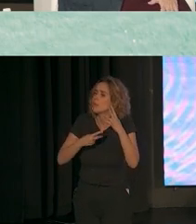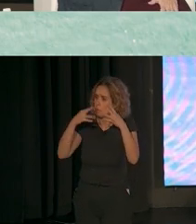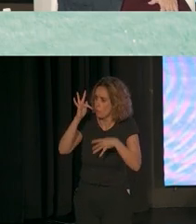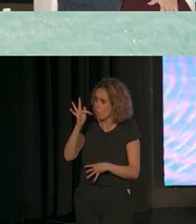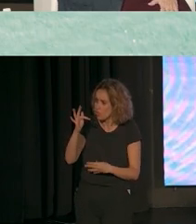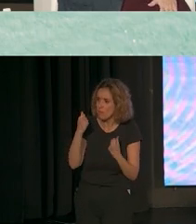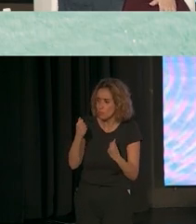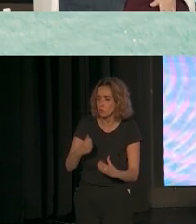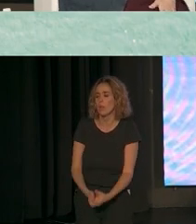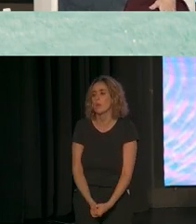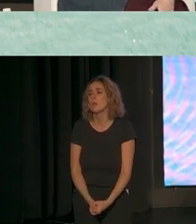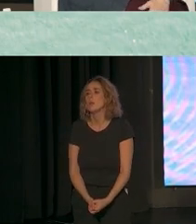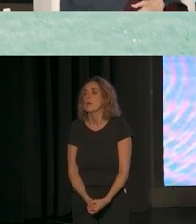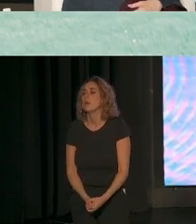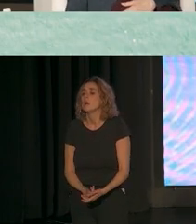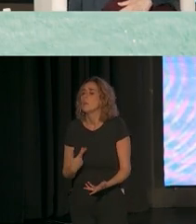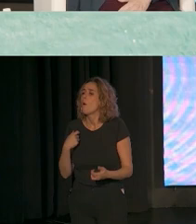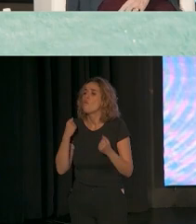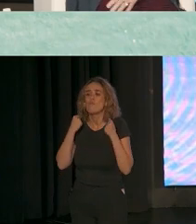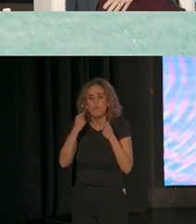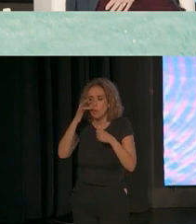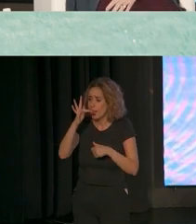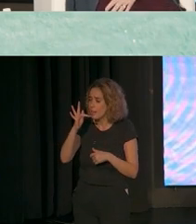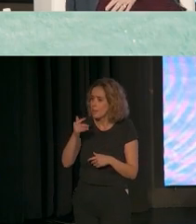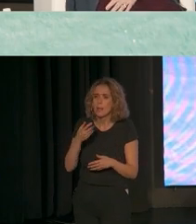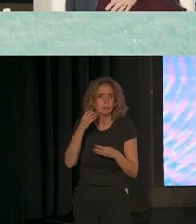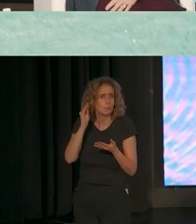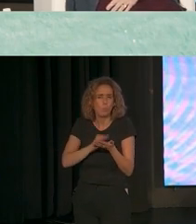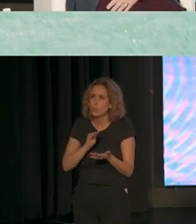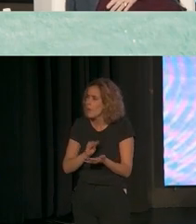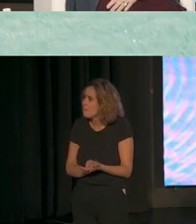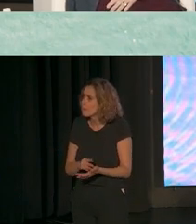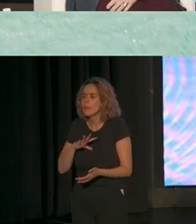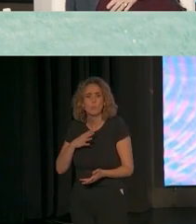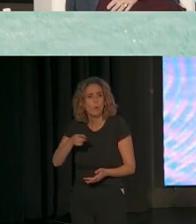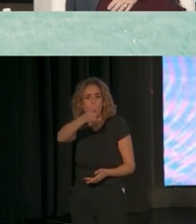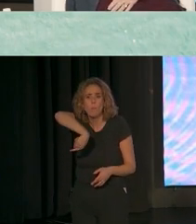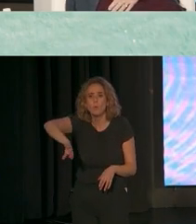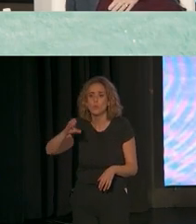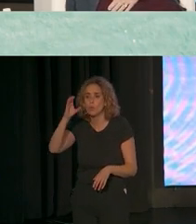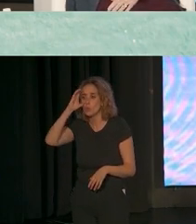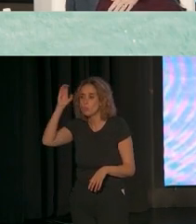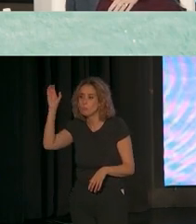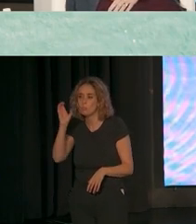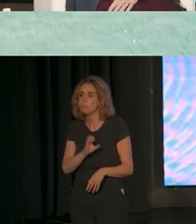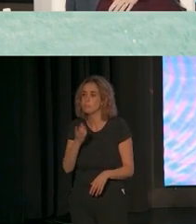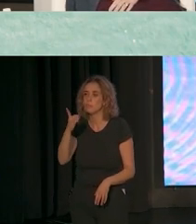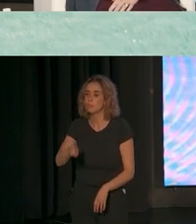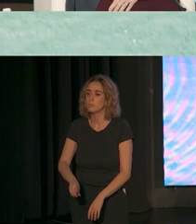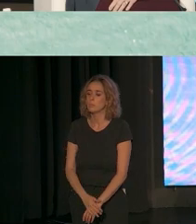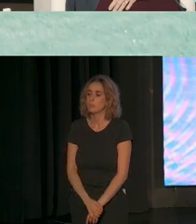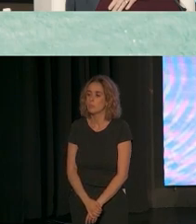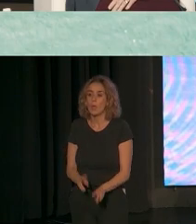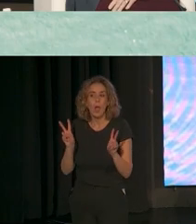y hablar con las familias de todas las fortalezas. Muchas veces, y probablemente lo habéis oído vosotros también,